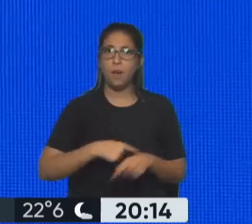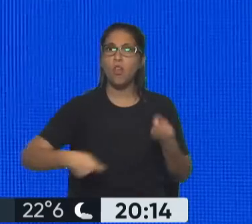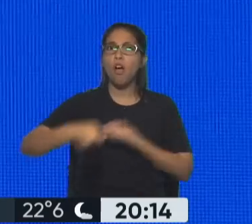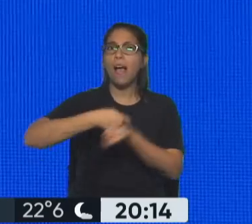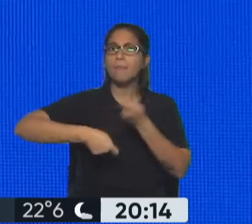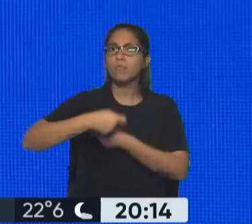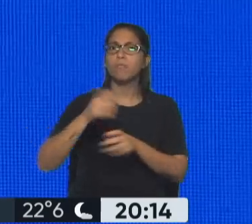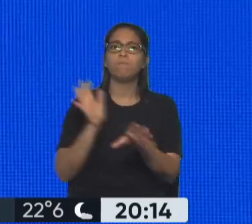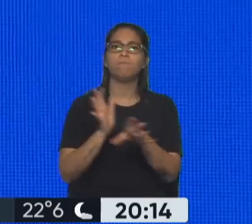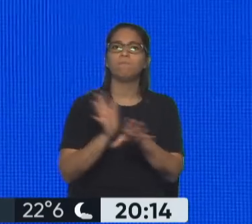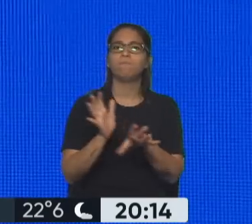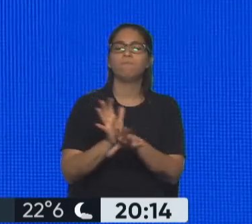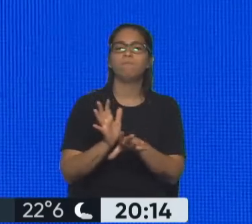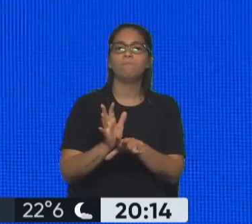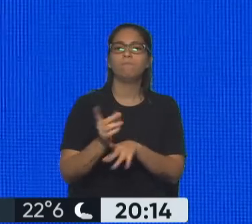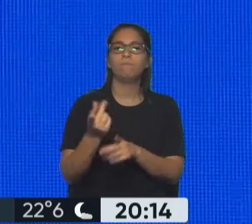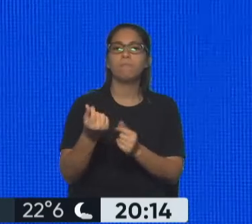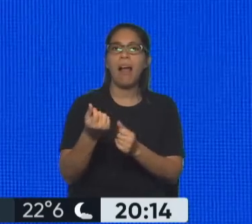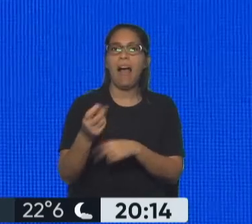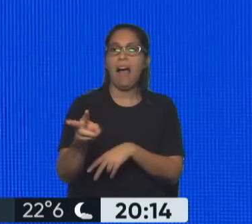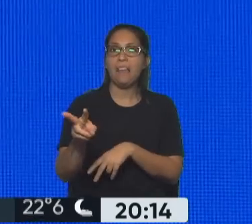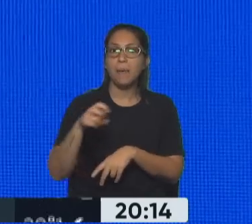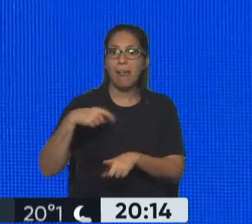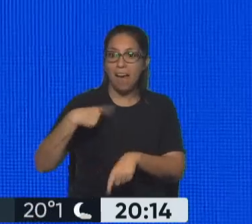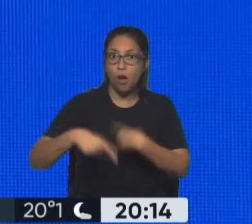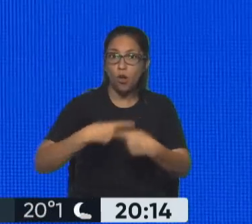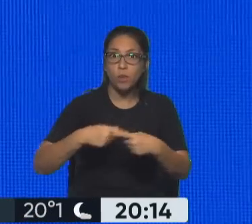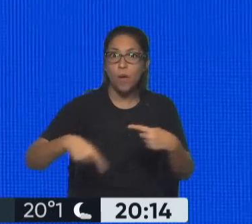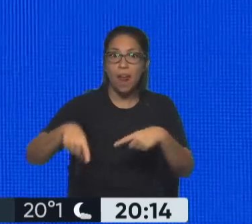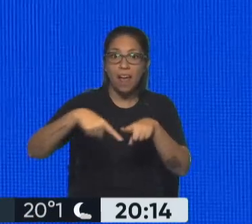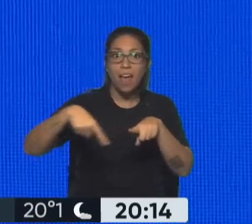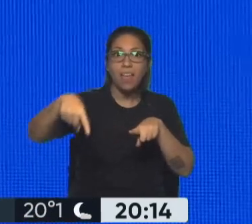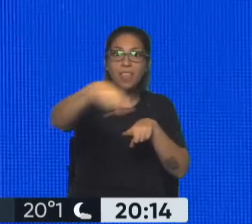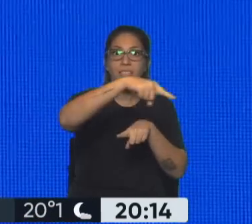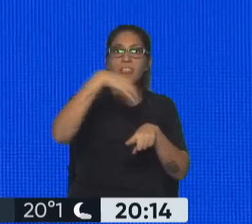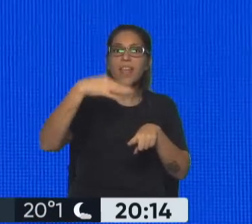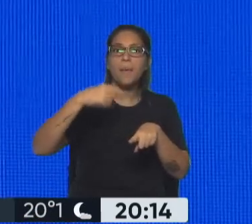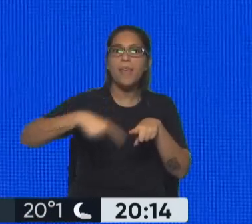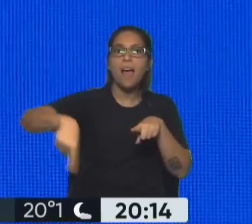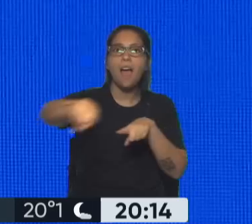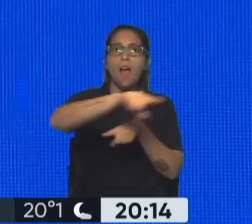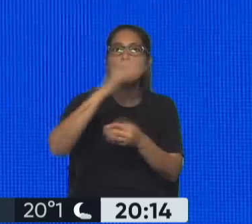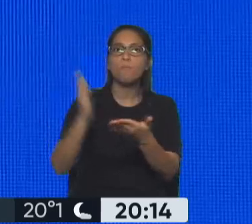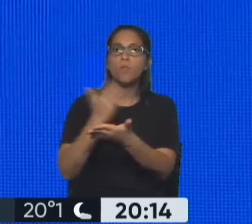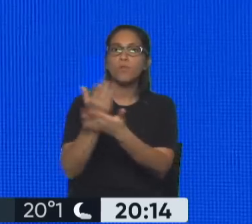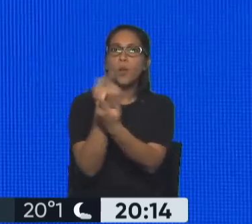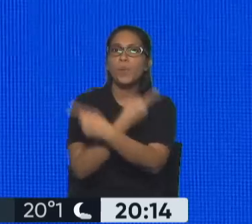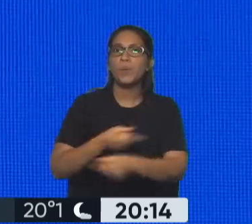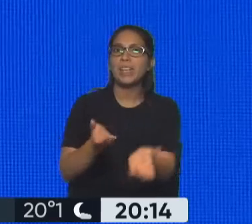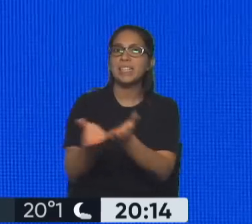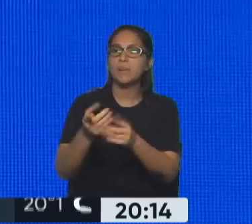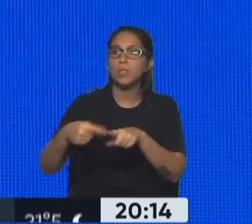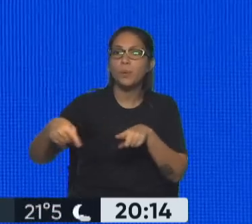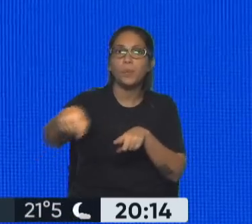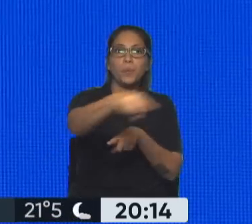significaba que el dinero para reproducirse debía pasar por el circuito de producción de bienes y servicios,